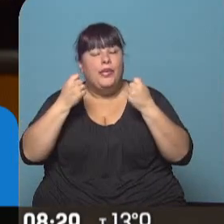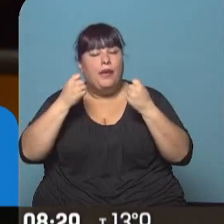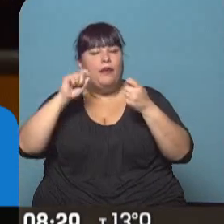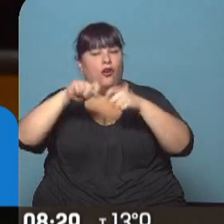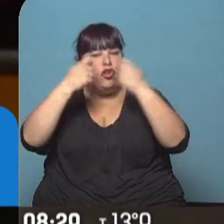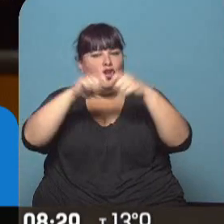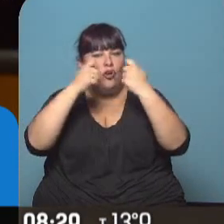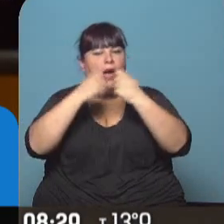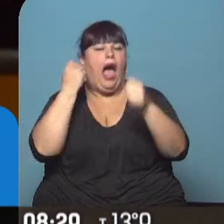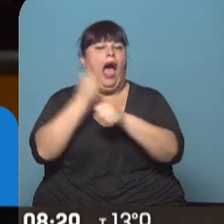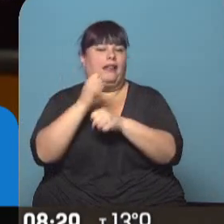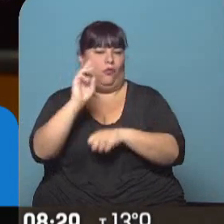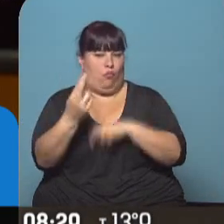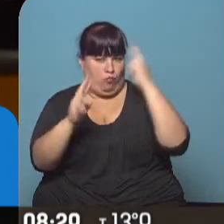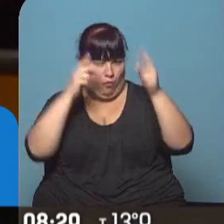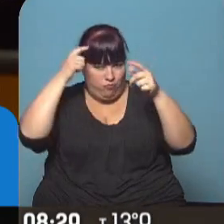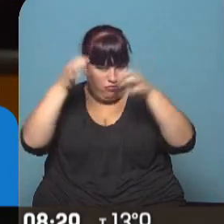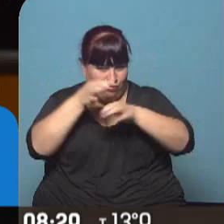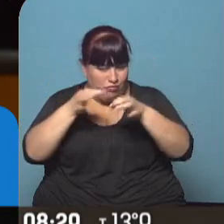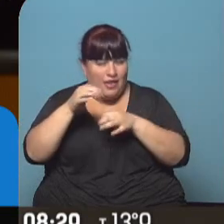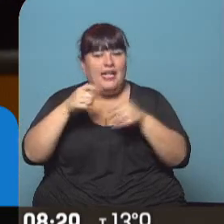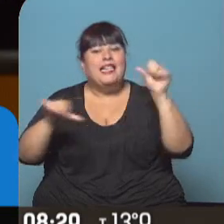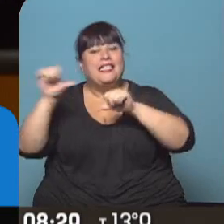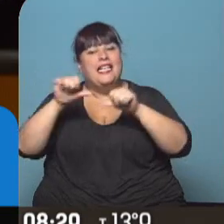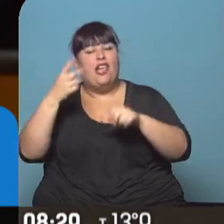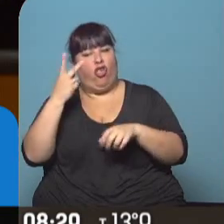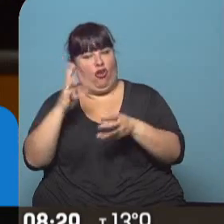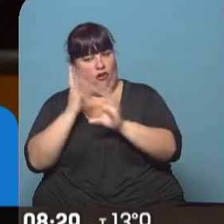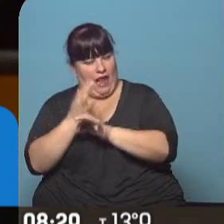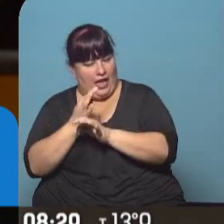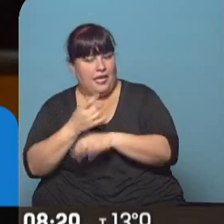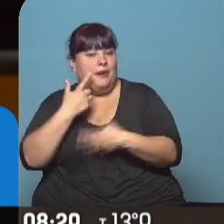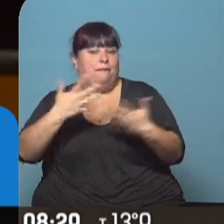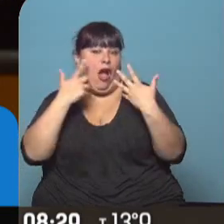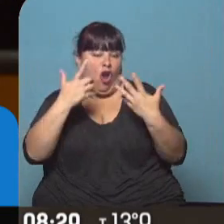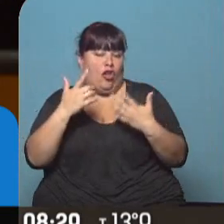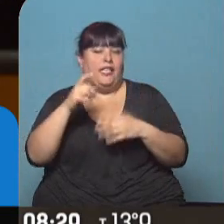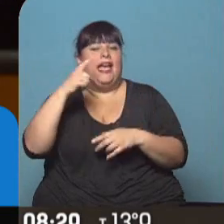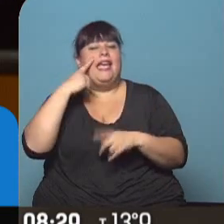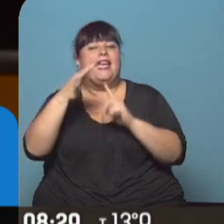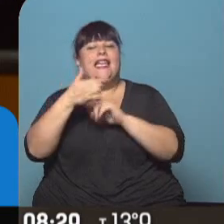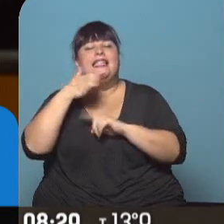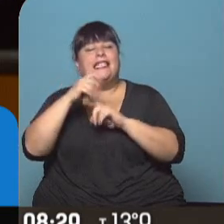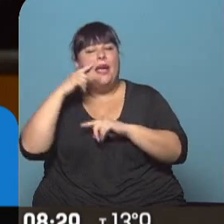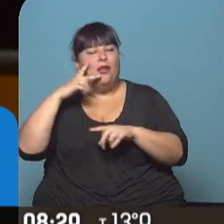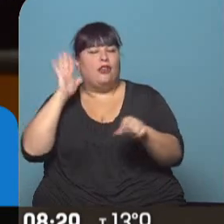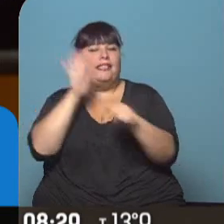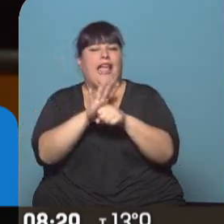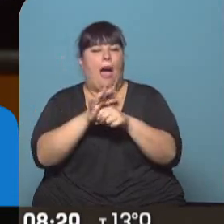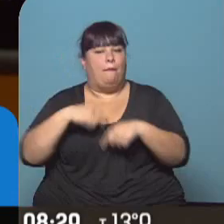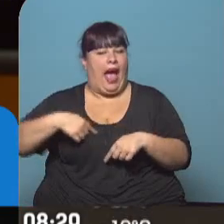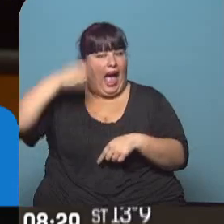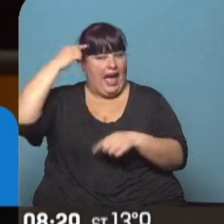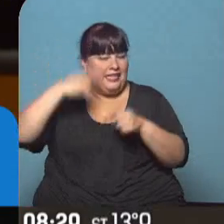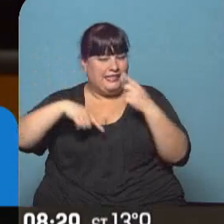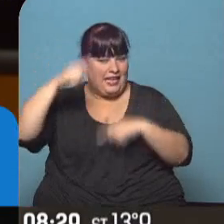dañarla hasta que finalmente fallecen. En el accidente cerebrovascular tenemos dos opciones. El más frecuente, que es el isquémico, que es que se ocluye una arteria,